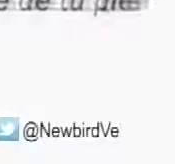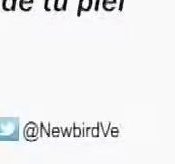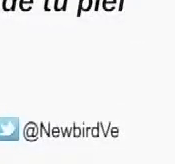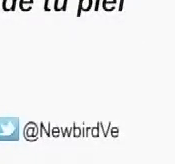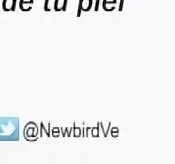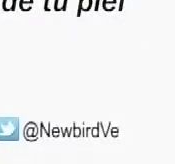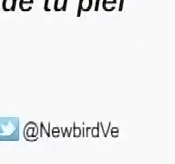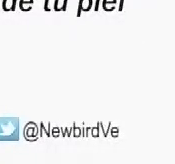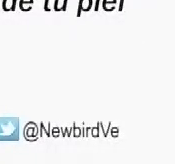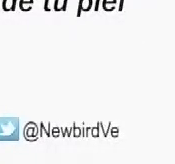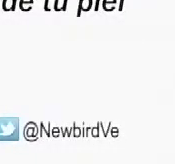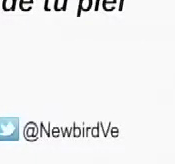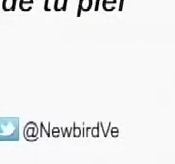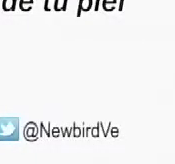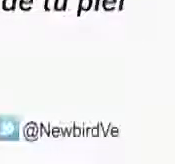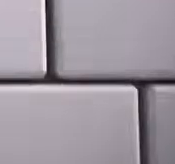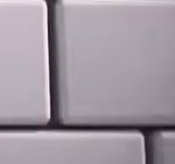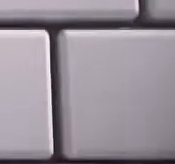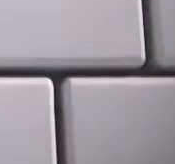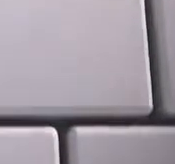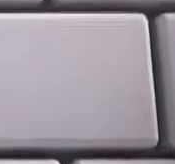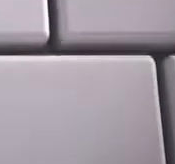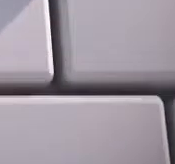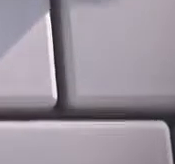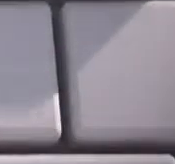Piel, parte de tu piel.